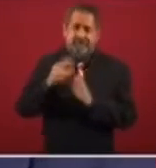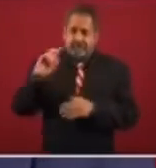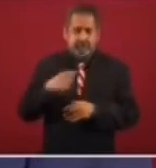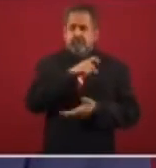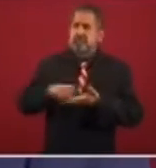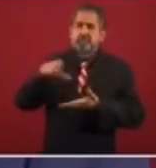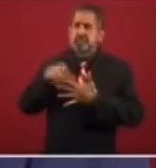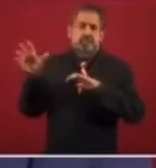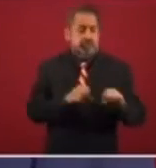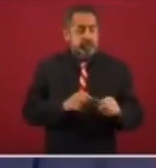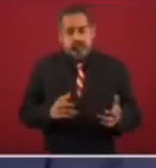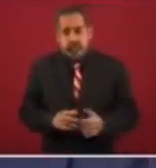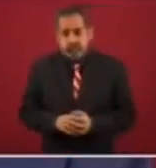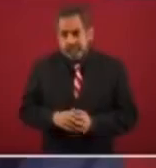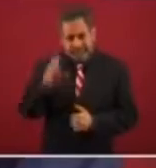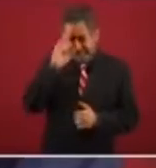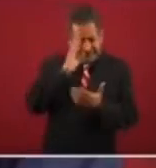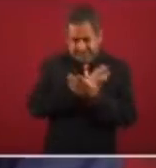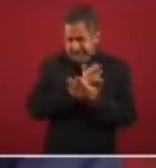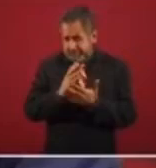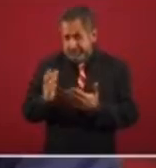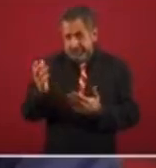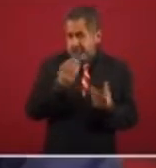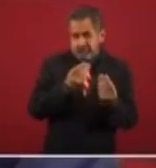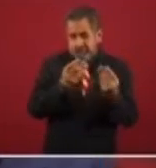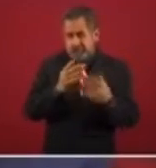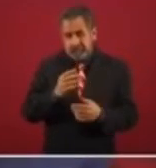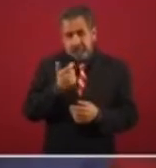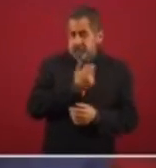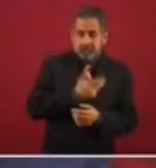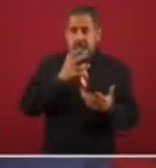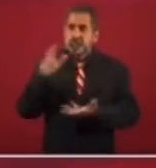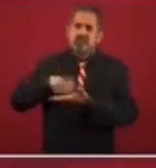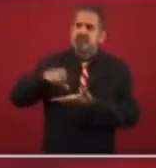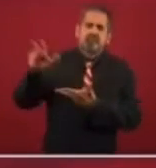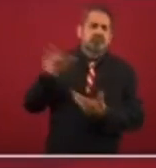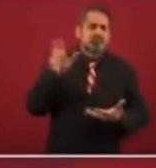dólares, cantidades muy significativas.